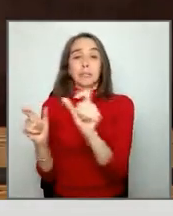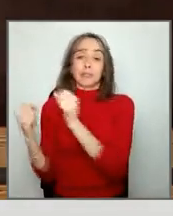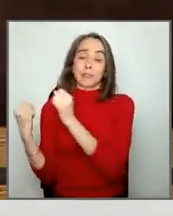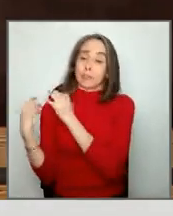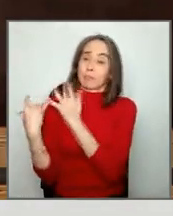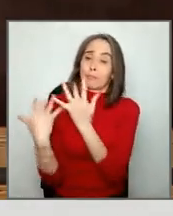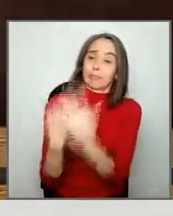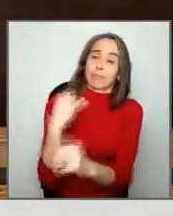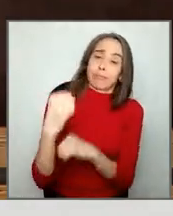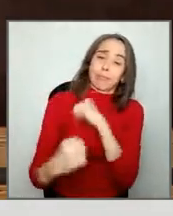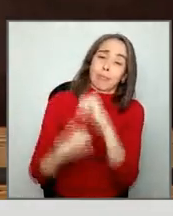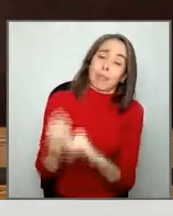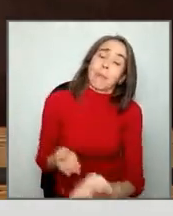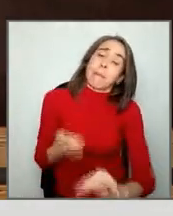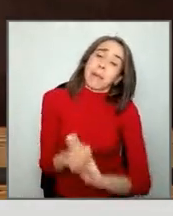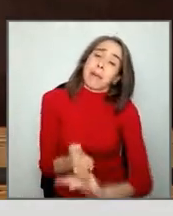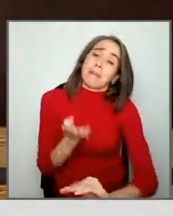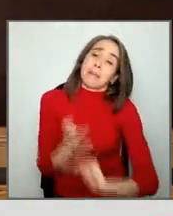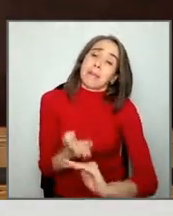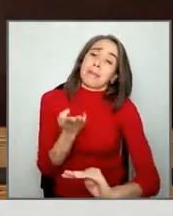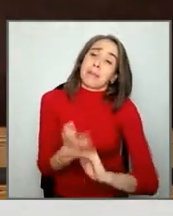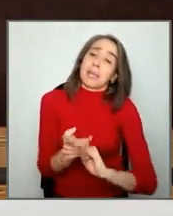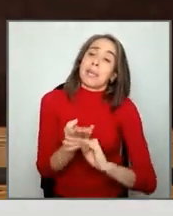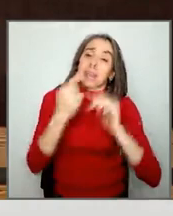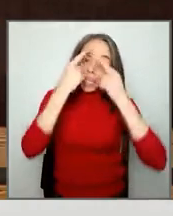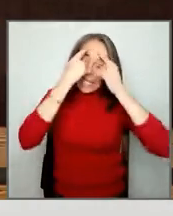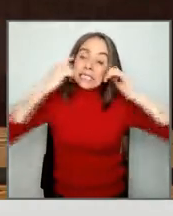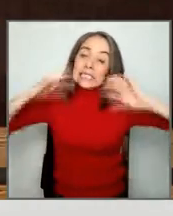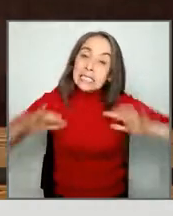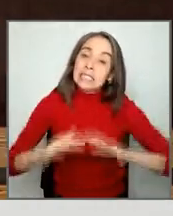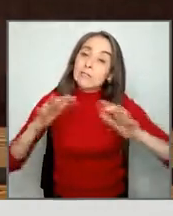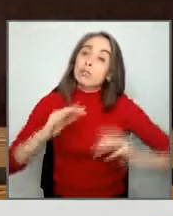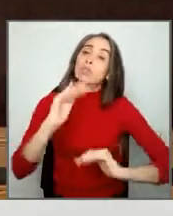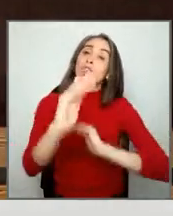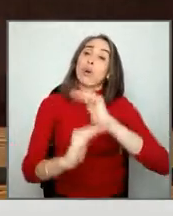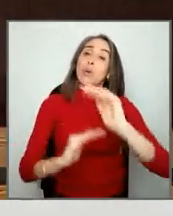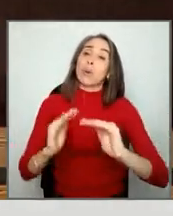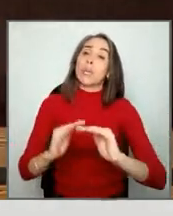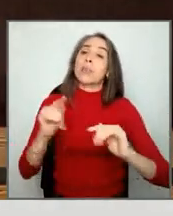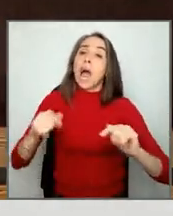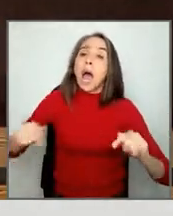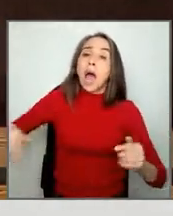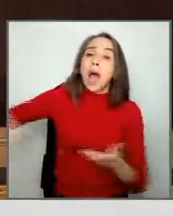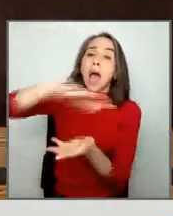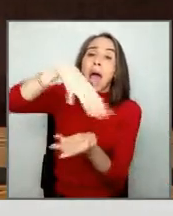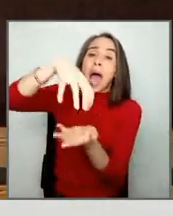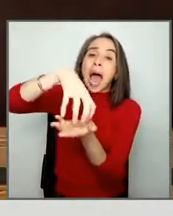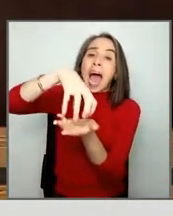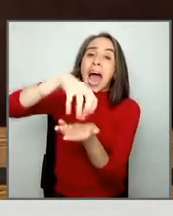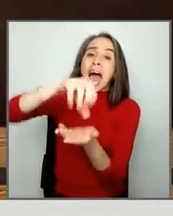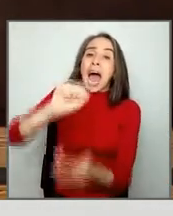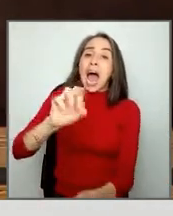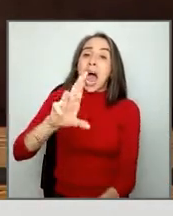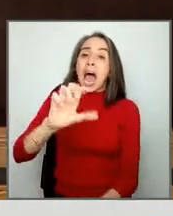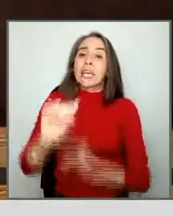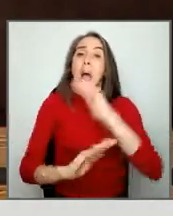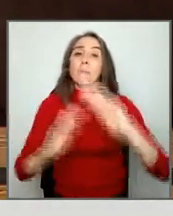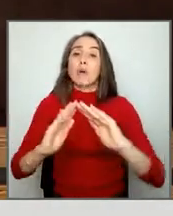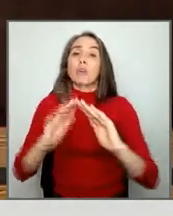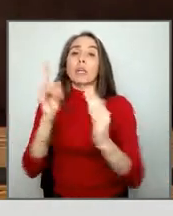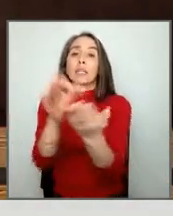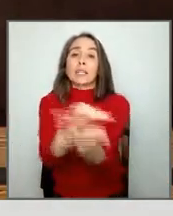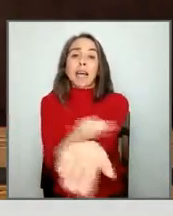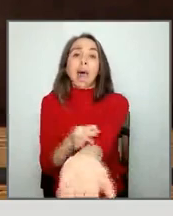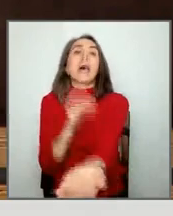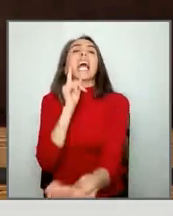vienen entregando todos sus esfuerzos por resguardar las áreas protegidas de los territorios me refiero a los guardaparques